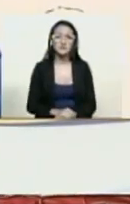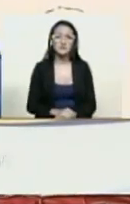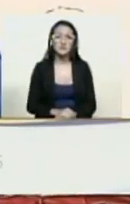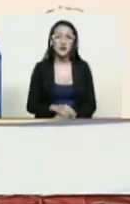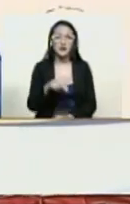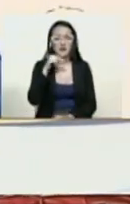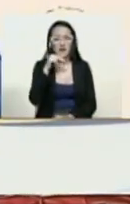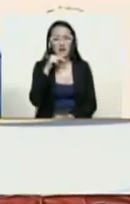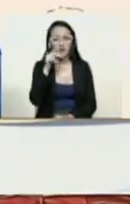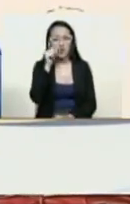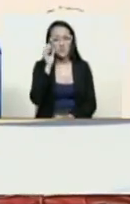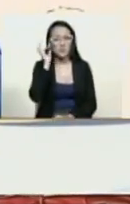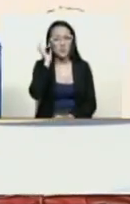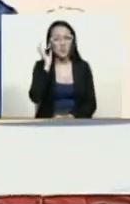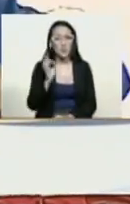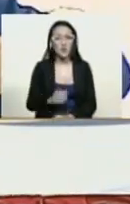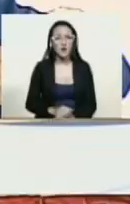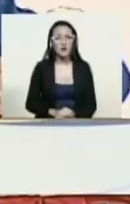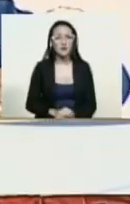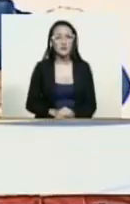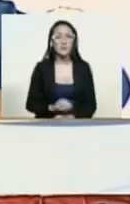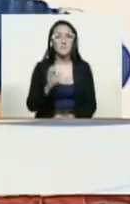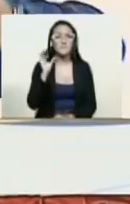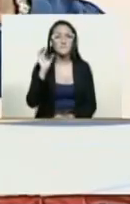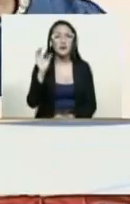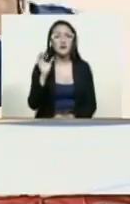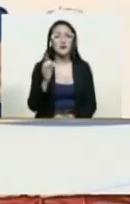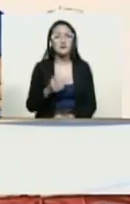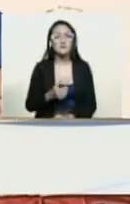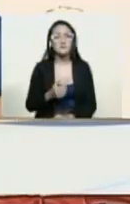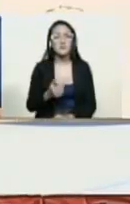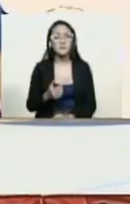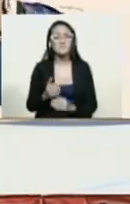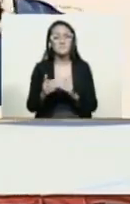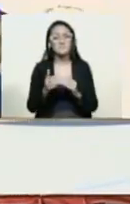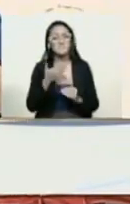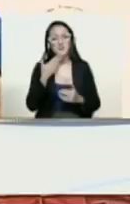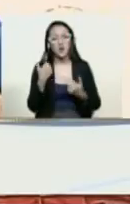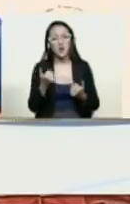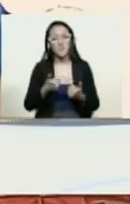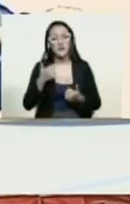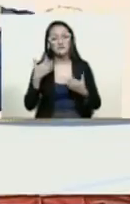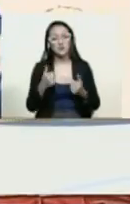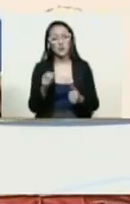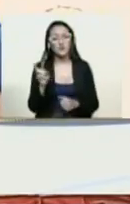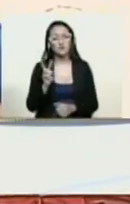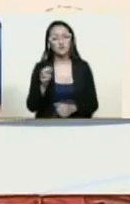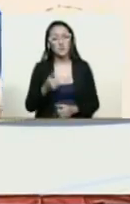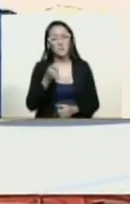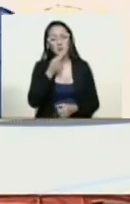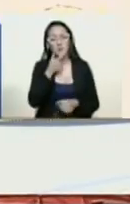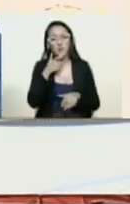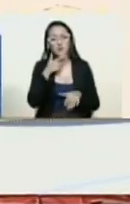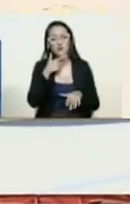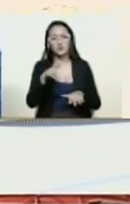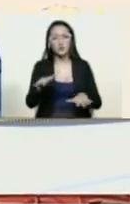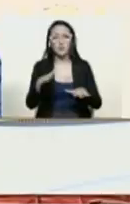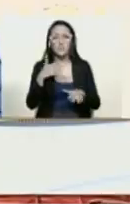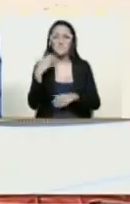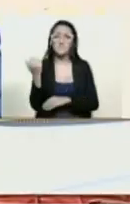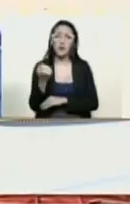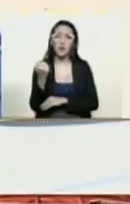nuestros nietos y a nuestras nietas, un país más estable, más seguro, más bonito, un país